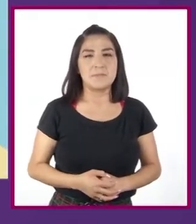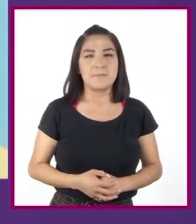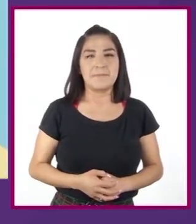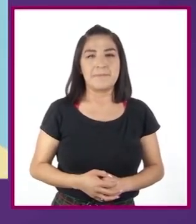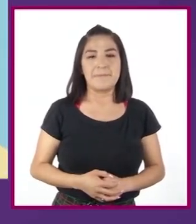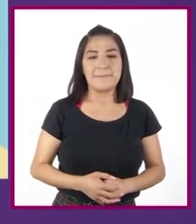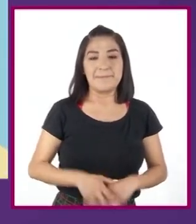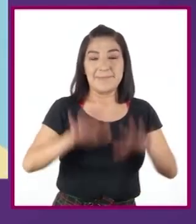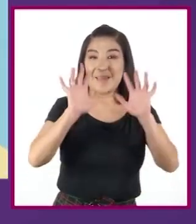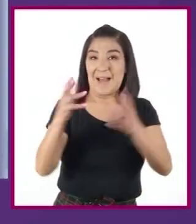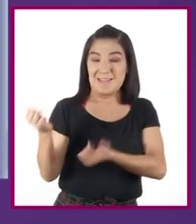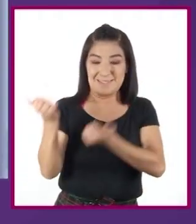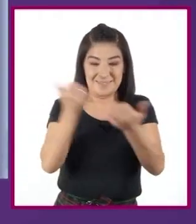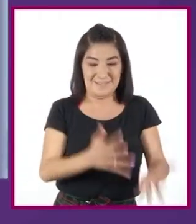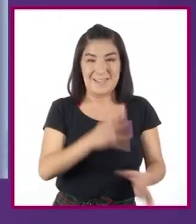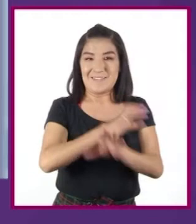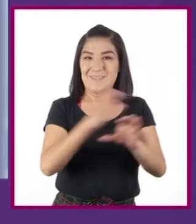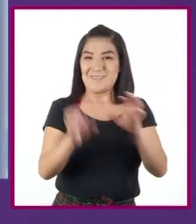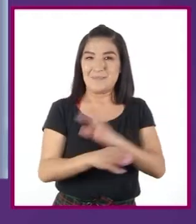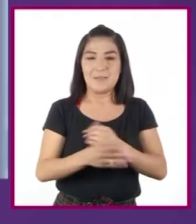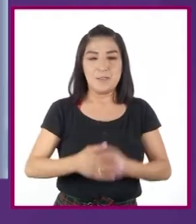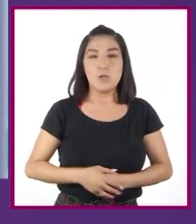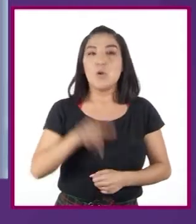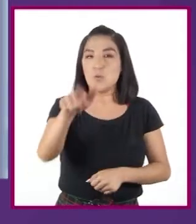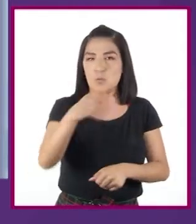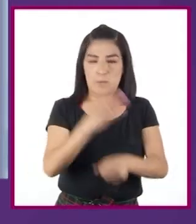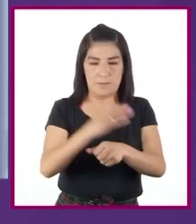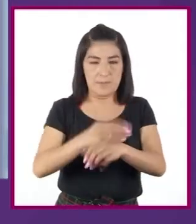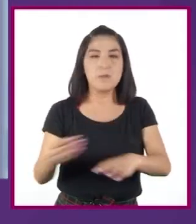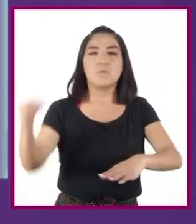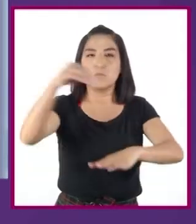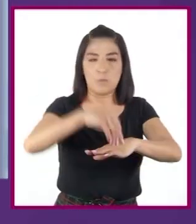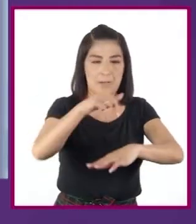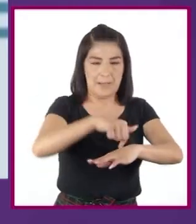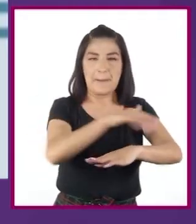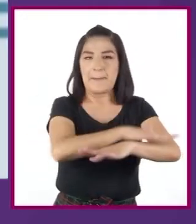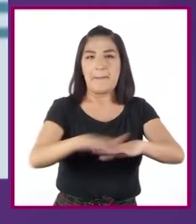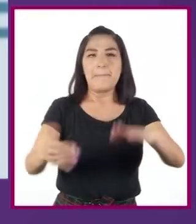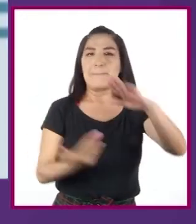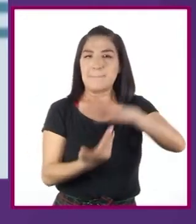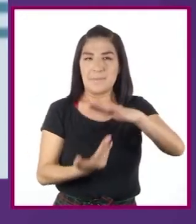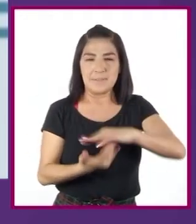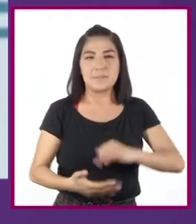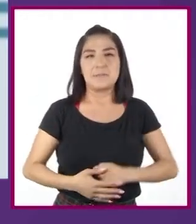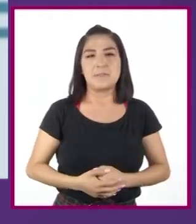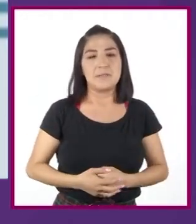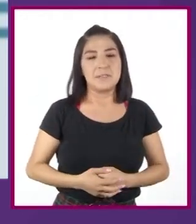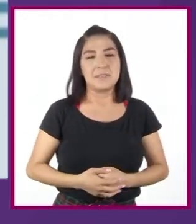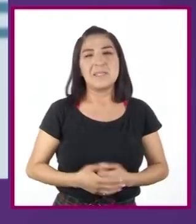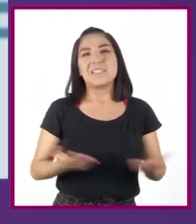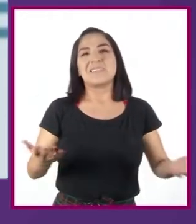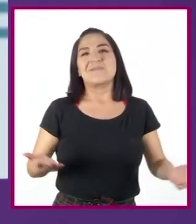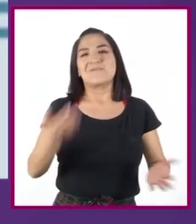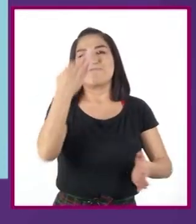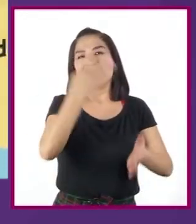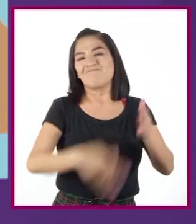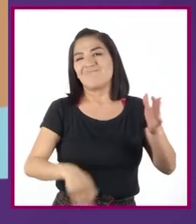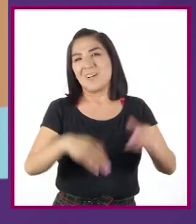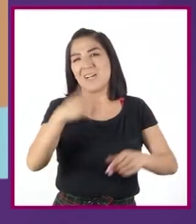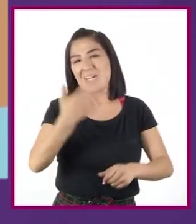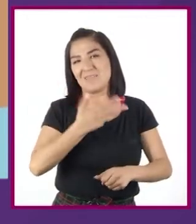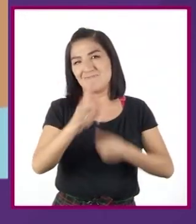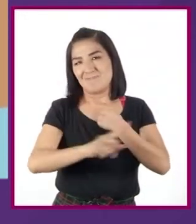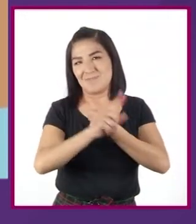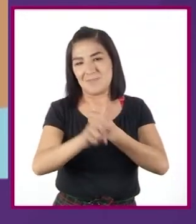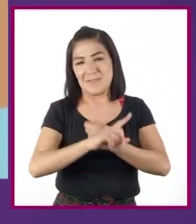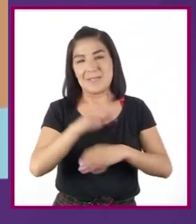Ya traje las cosas, Emma. Colócalas sobre la mesa, por favor, Mateo. Bueno, solo que tenemos un problema. No